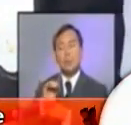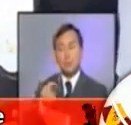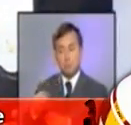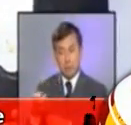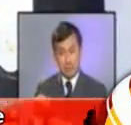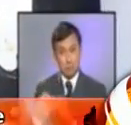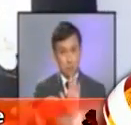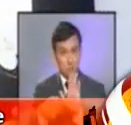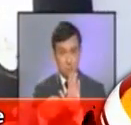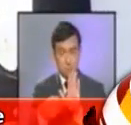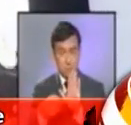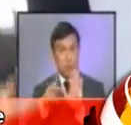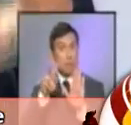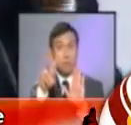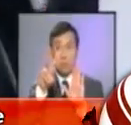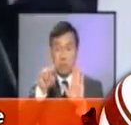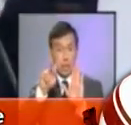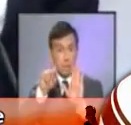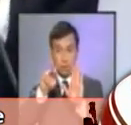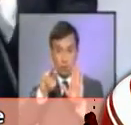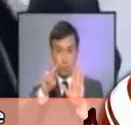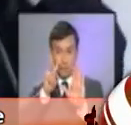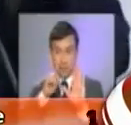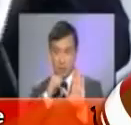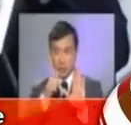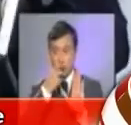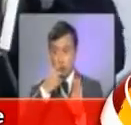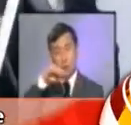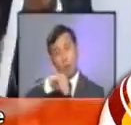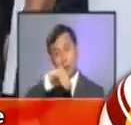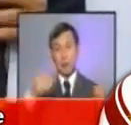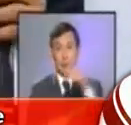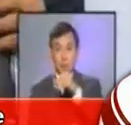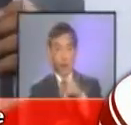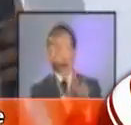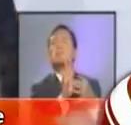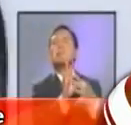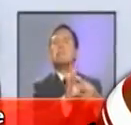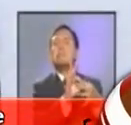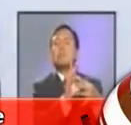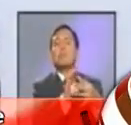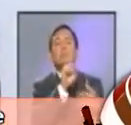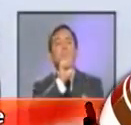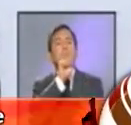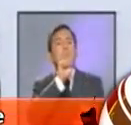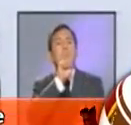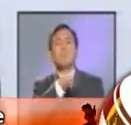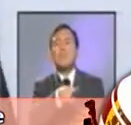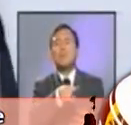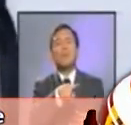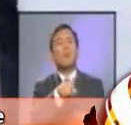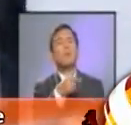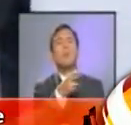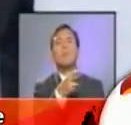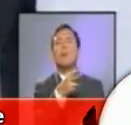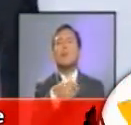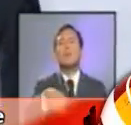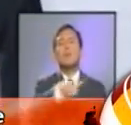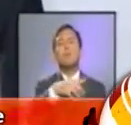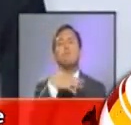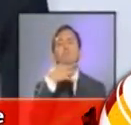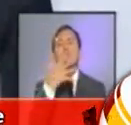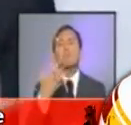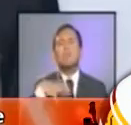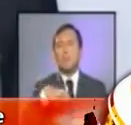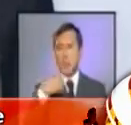expresidente Salinas de Gortari Por cierto imagen que colocó de cabeza y segundos después la arregló el candidato priista mostró una portada de archivo del Diario de La